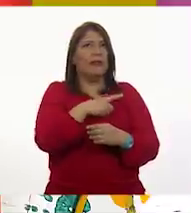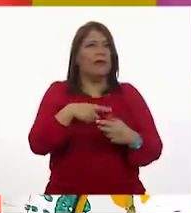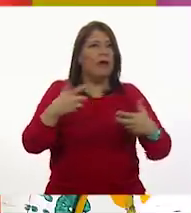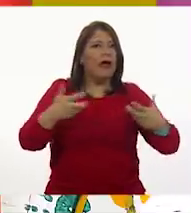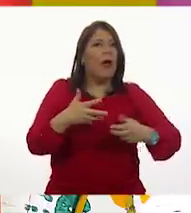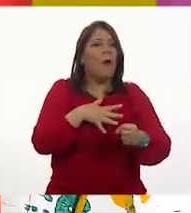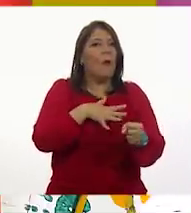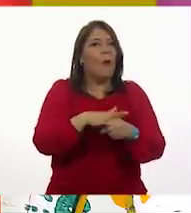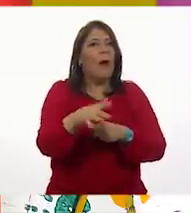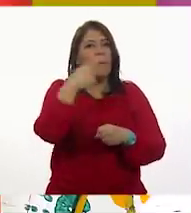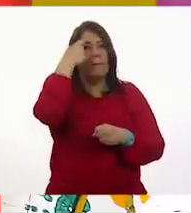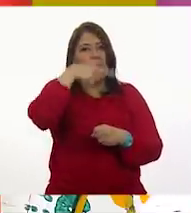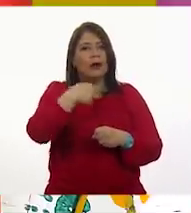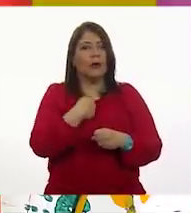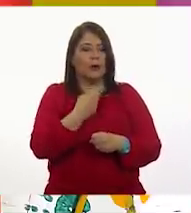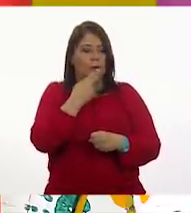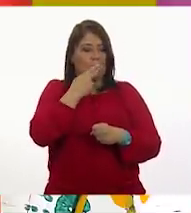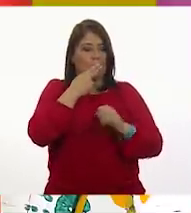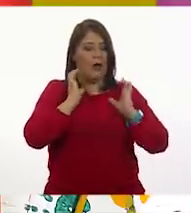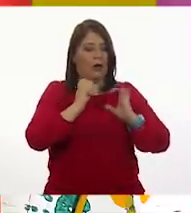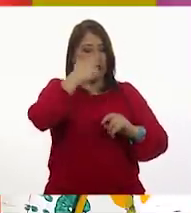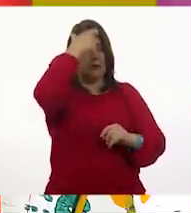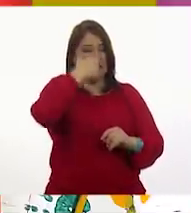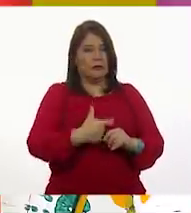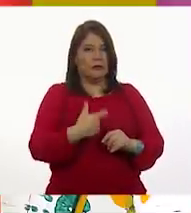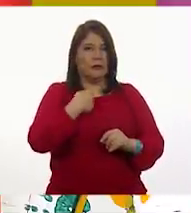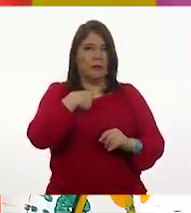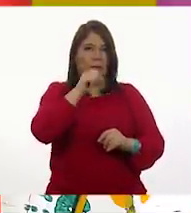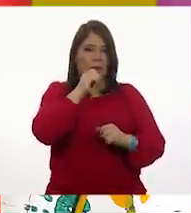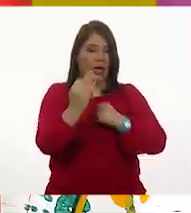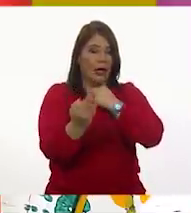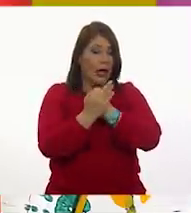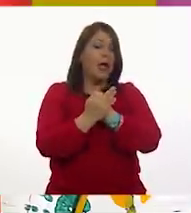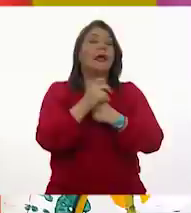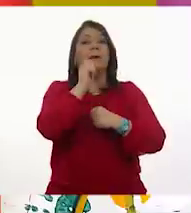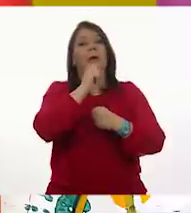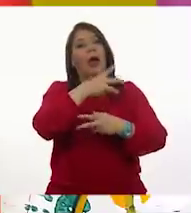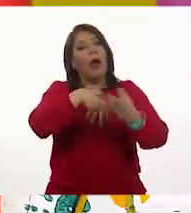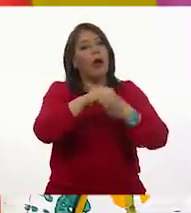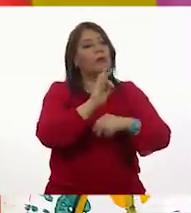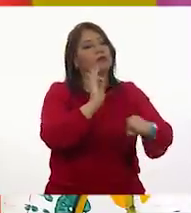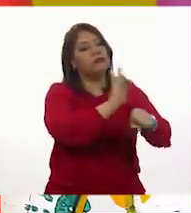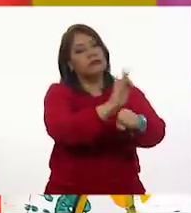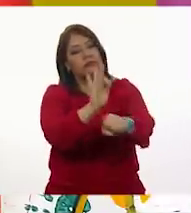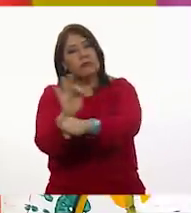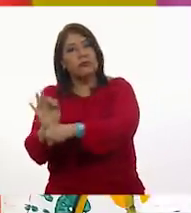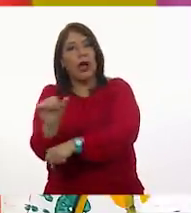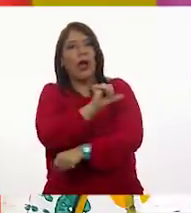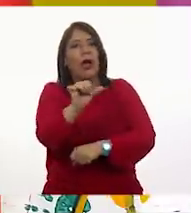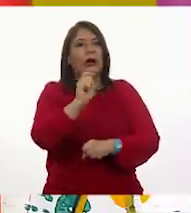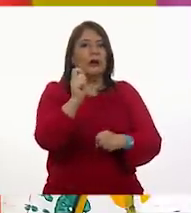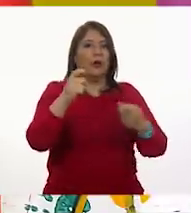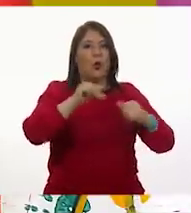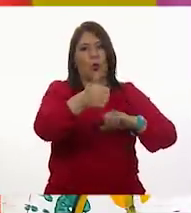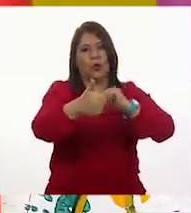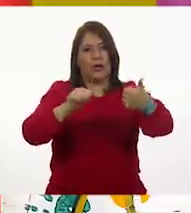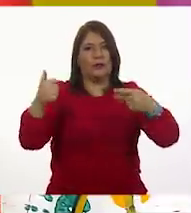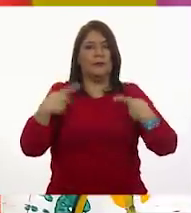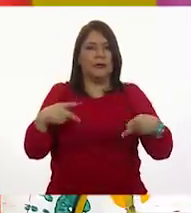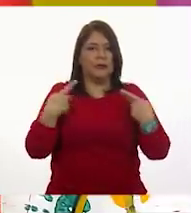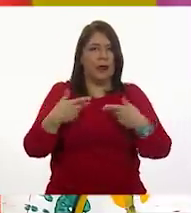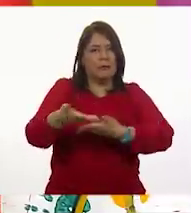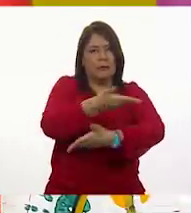actuar para nuestro cuidado y protección, así como para el cuidado y protección de las demás personas con las